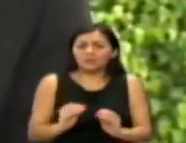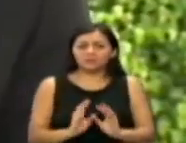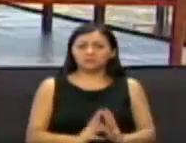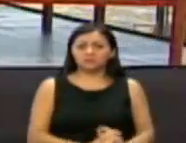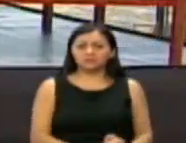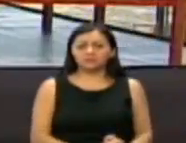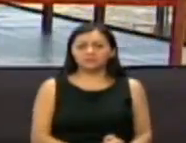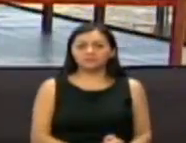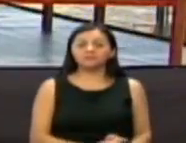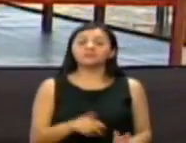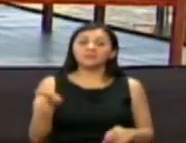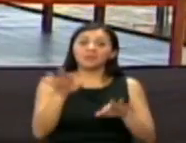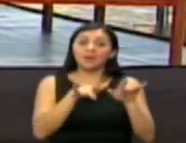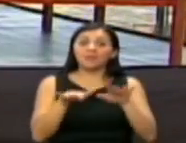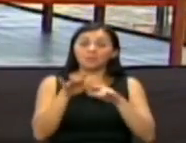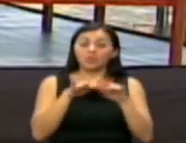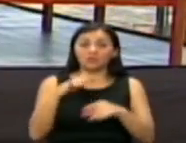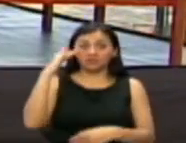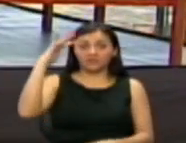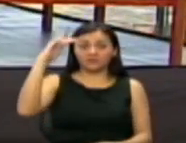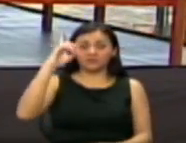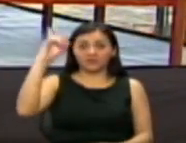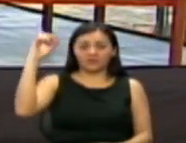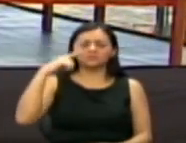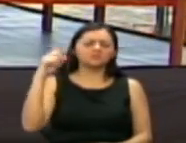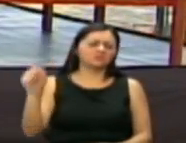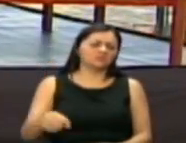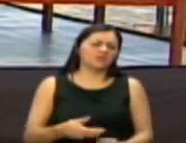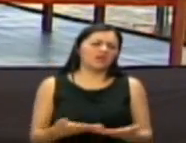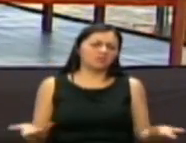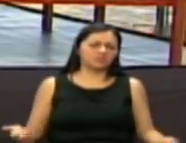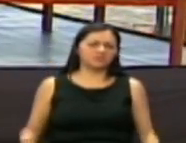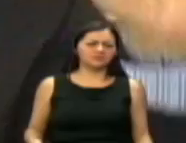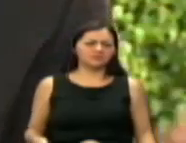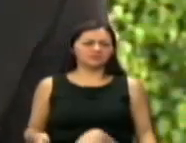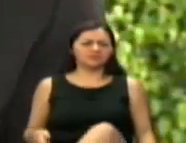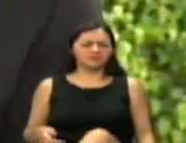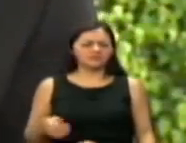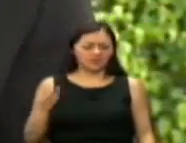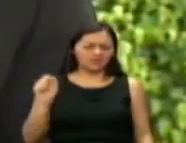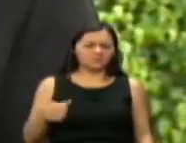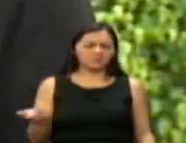¿Están manipulados por la derecha un sector indígena? Por supuesto, infiltrados también, no solo por la derecha,